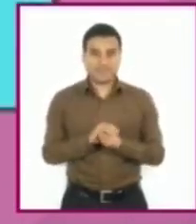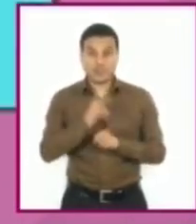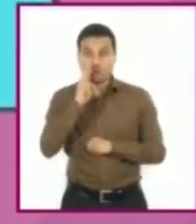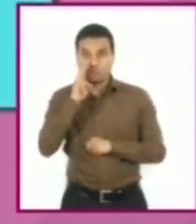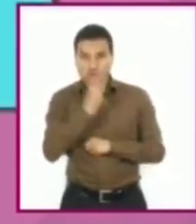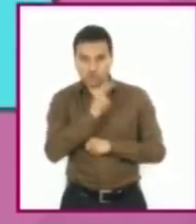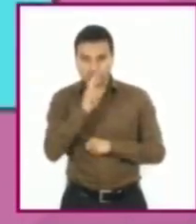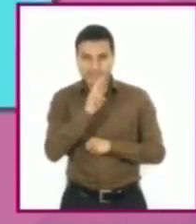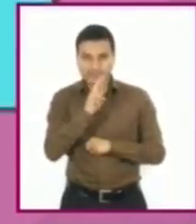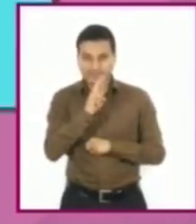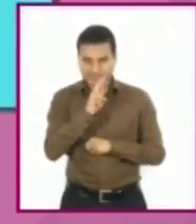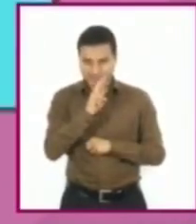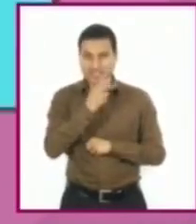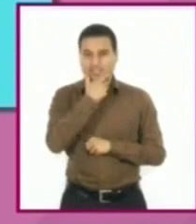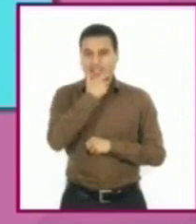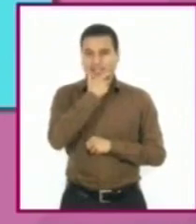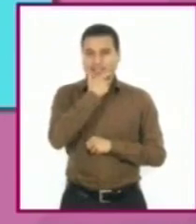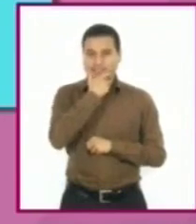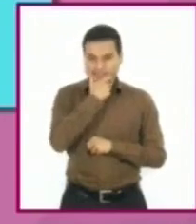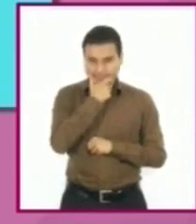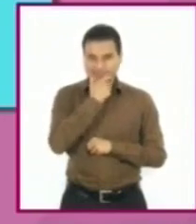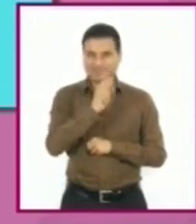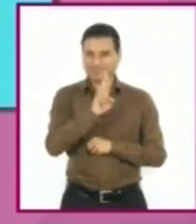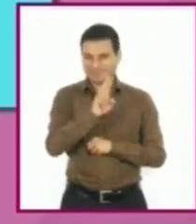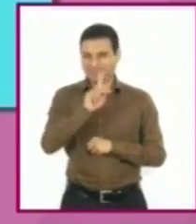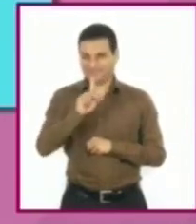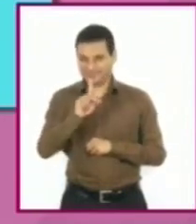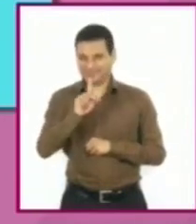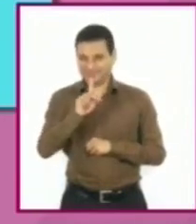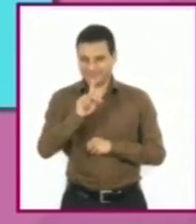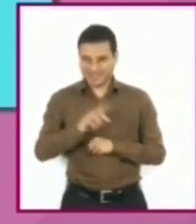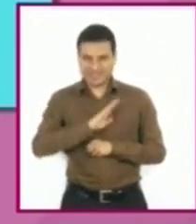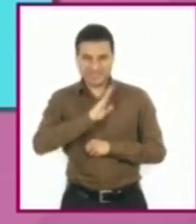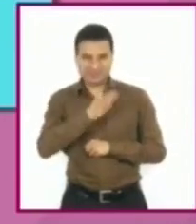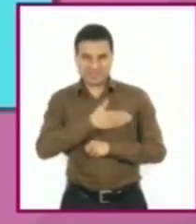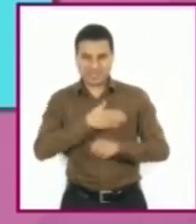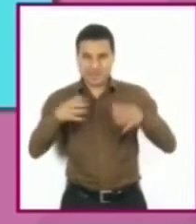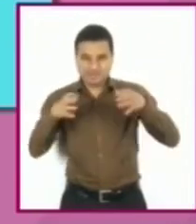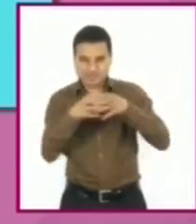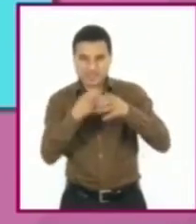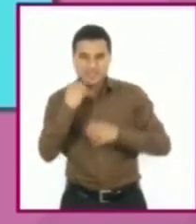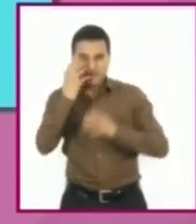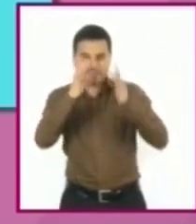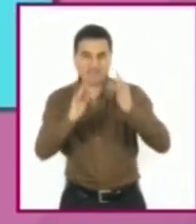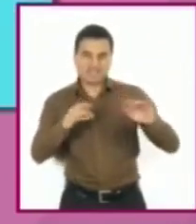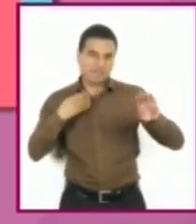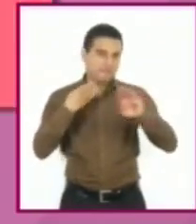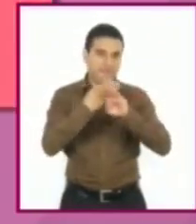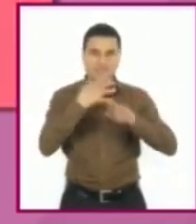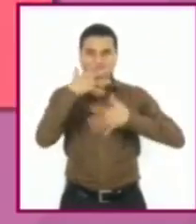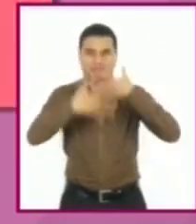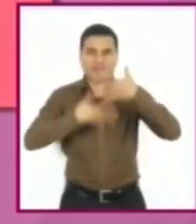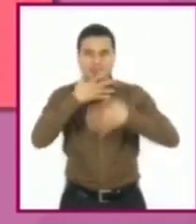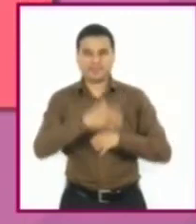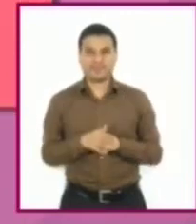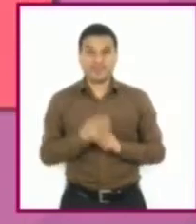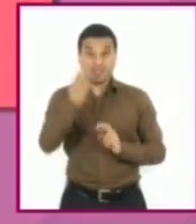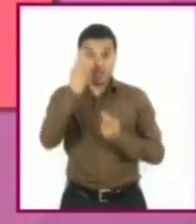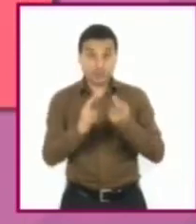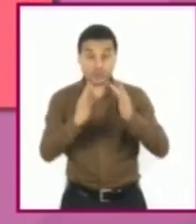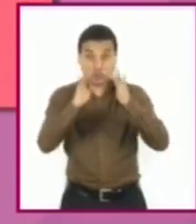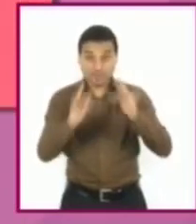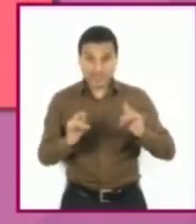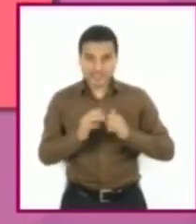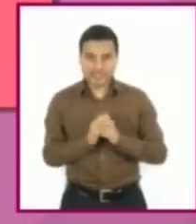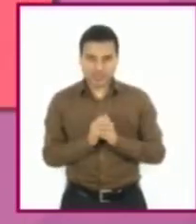Gran Bretaña y España. Así se inició la etapa de guerras revolucionarias de Francia. La Revolución Francesa